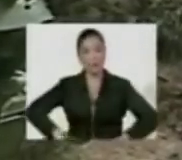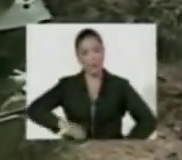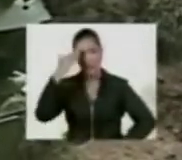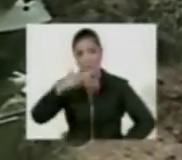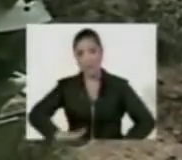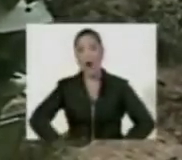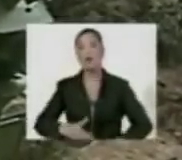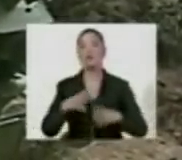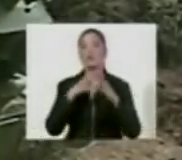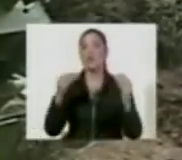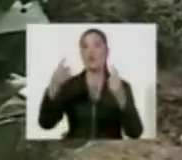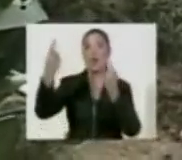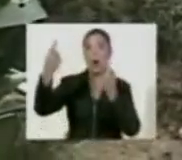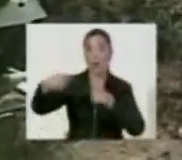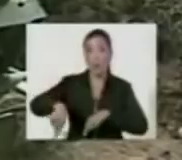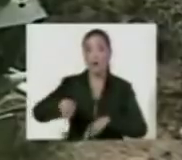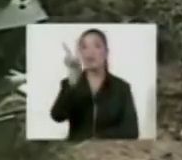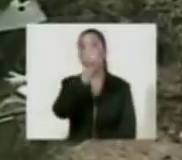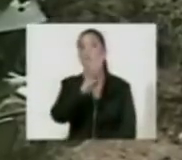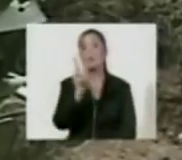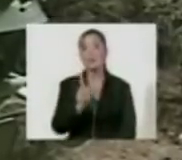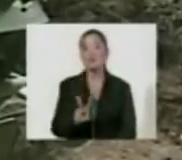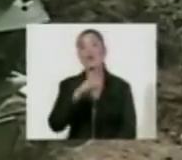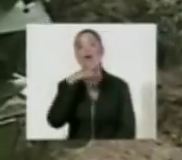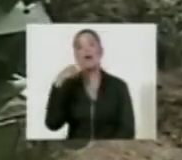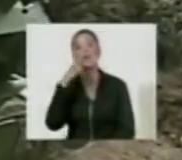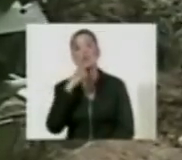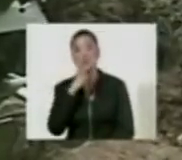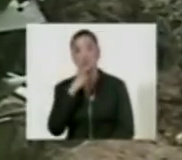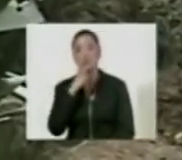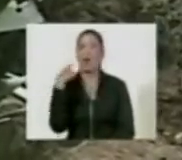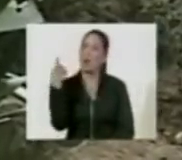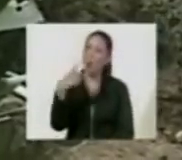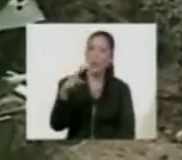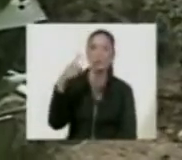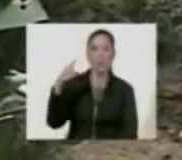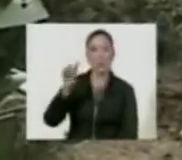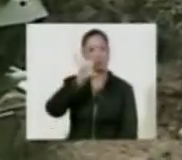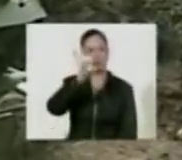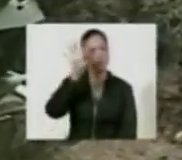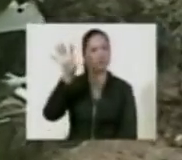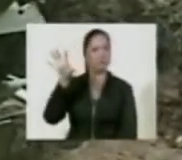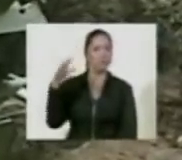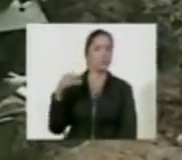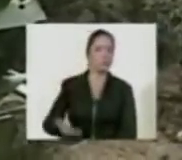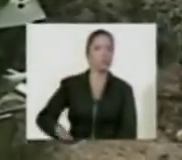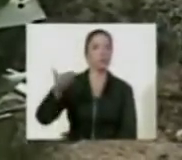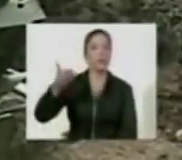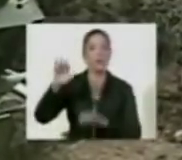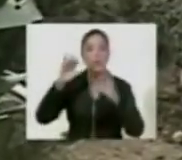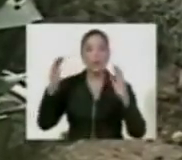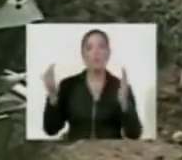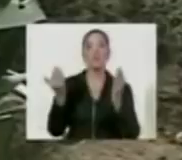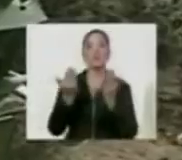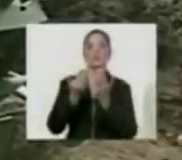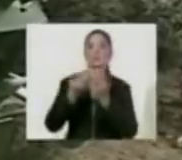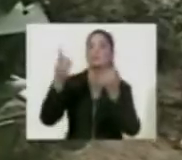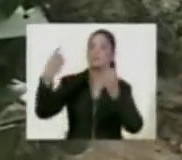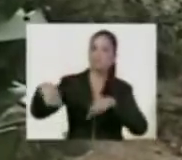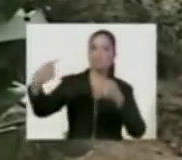de los convenios entre Venezuela y Rusia, así como otras importantes potencias del mundo, parte de los acuerdos